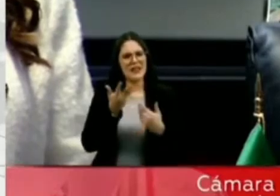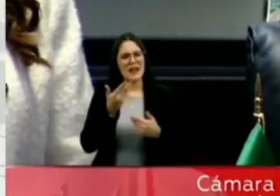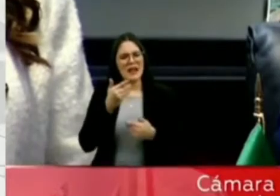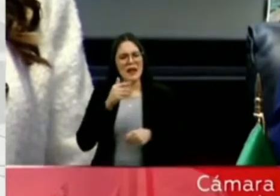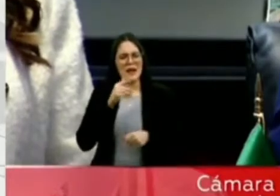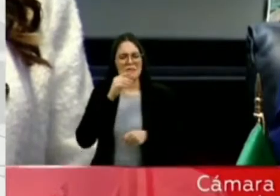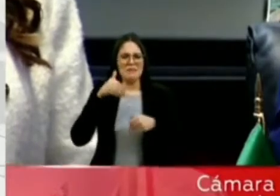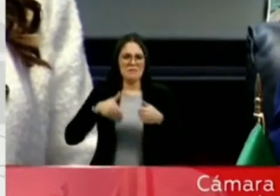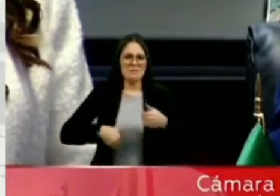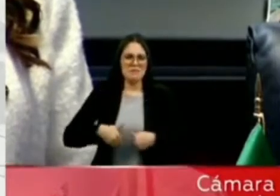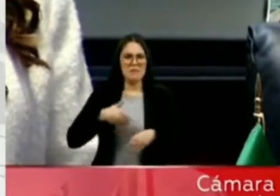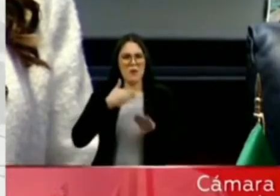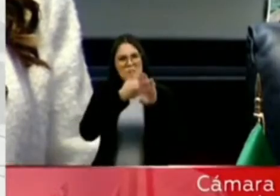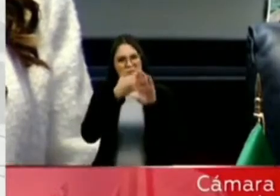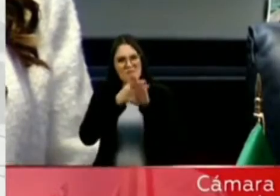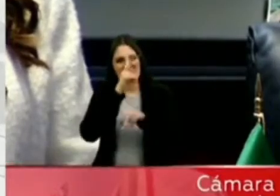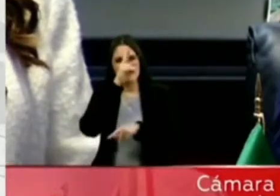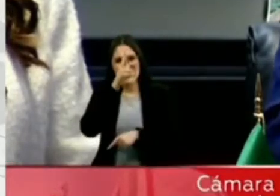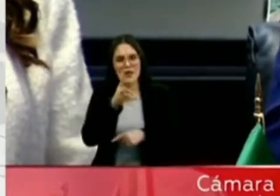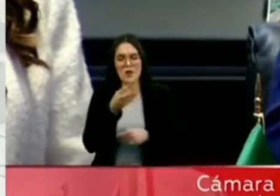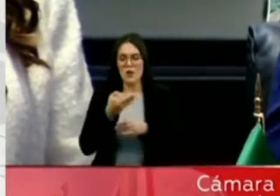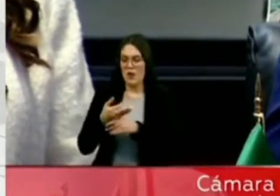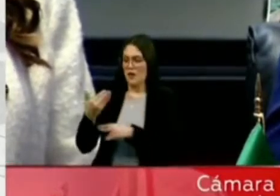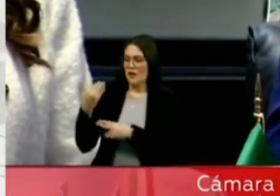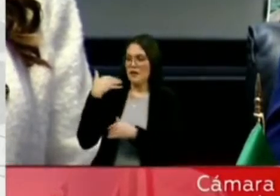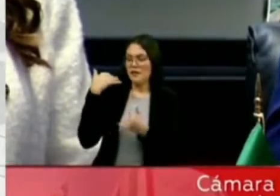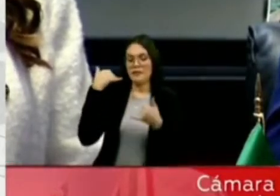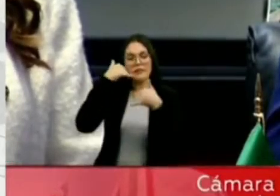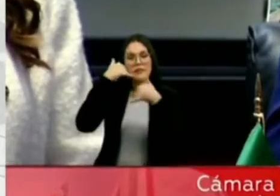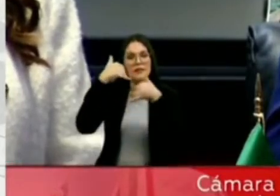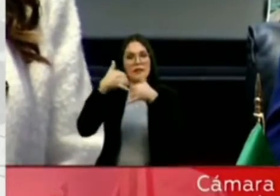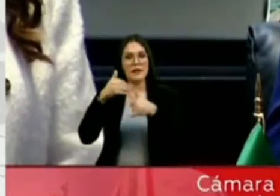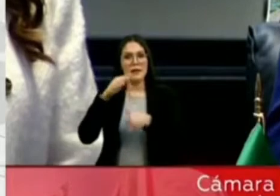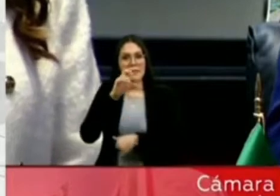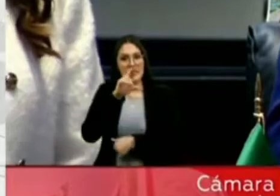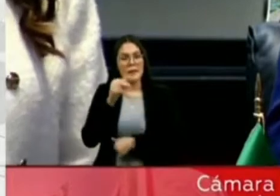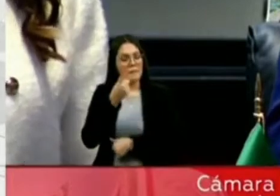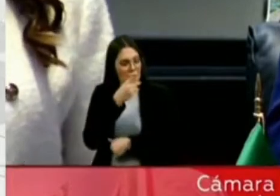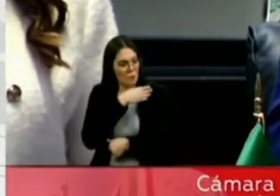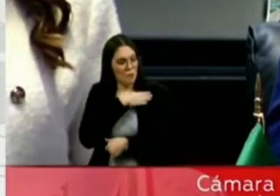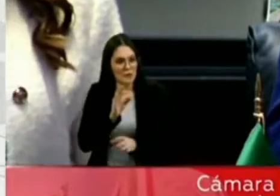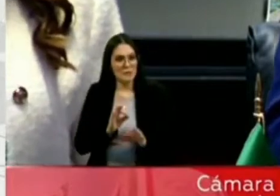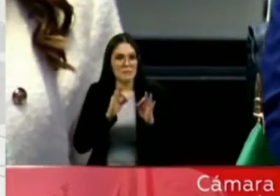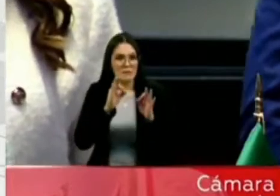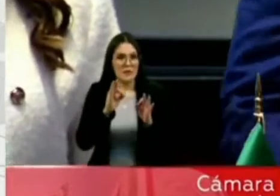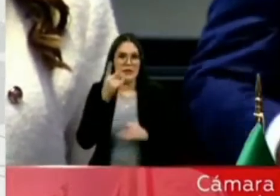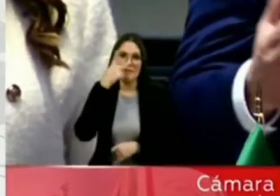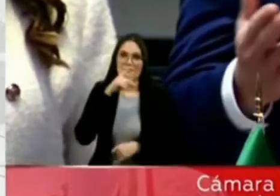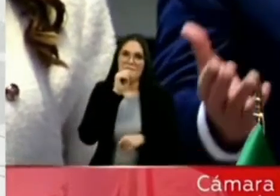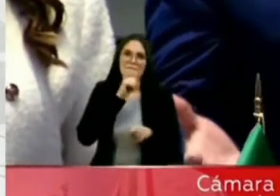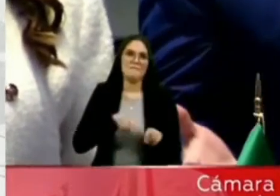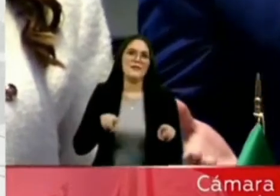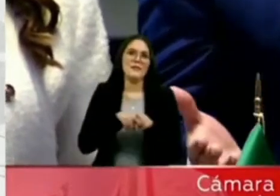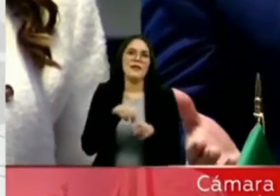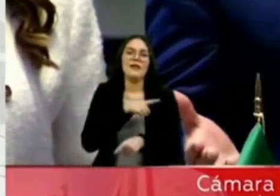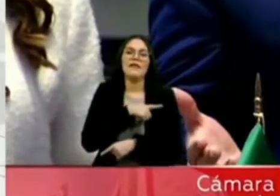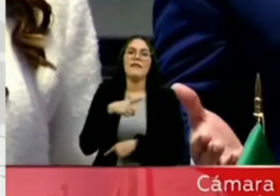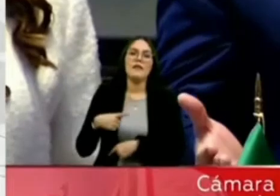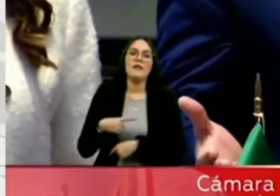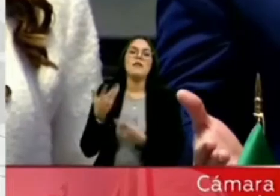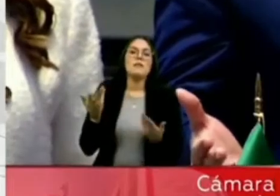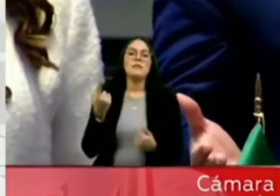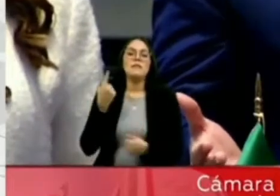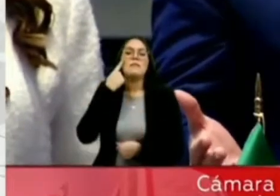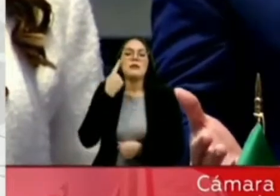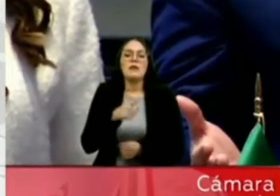porque usted haya hablado, y qué bueno que haya hablado con el senador Barreda, pero al final del camino también tendremos que ver la posición